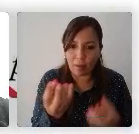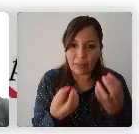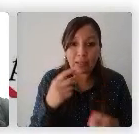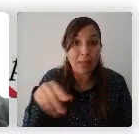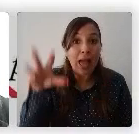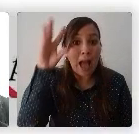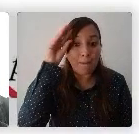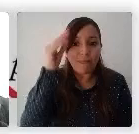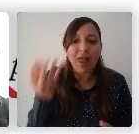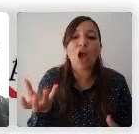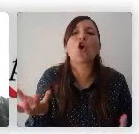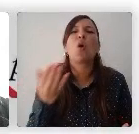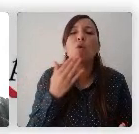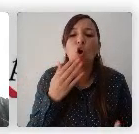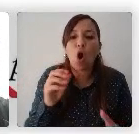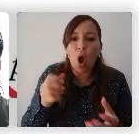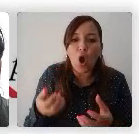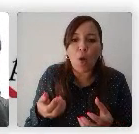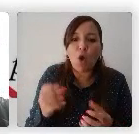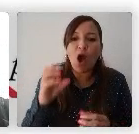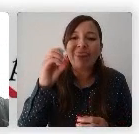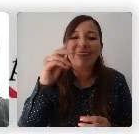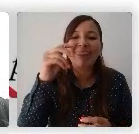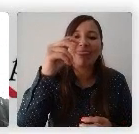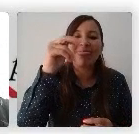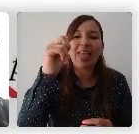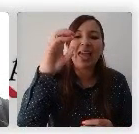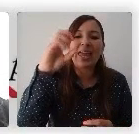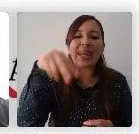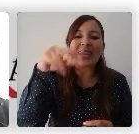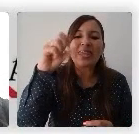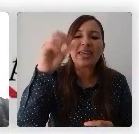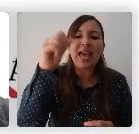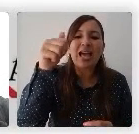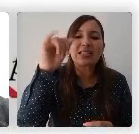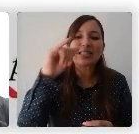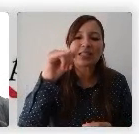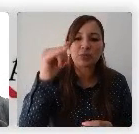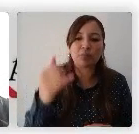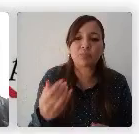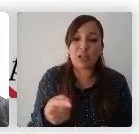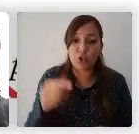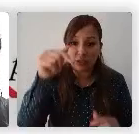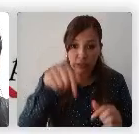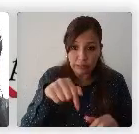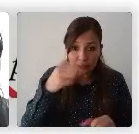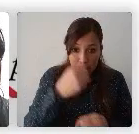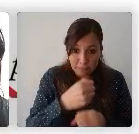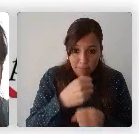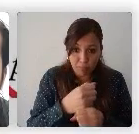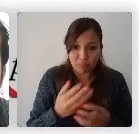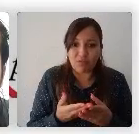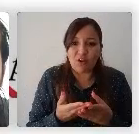aprenderlas, ¿no? Aprender las técnicas, aprender su variedad. Y de esto justamente se trata lo que ofrece este emprendimiento, ¿no?